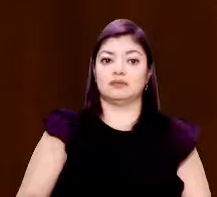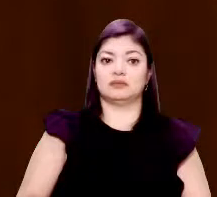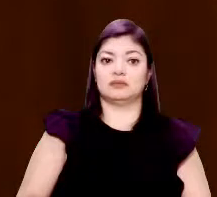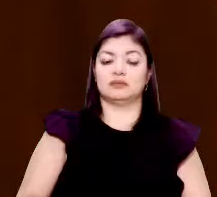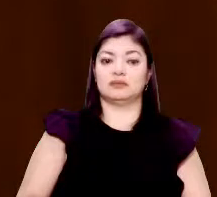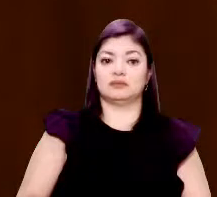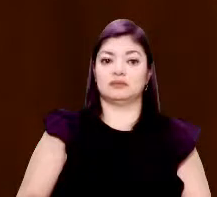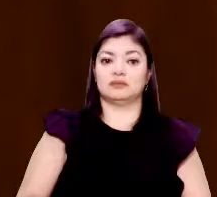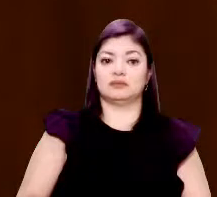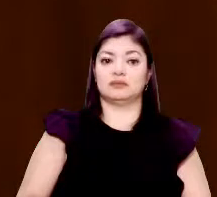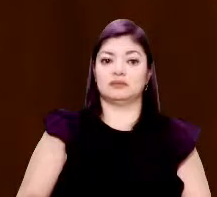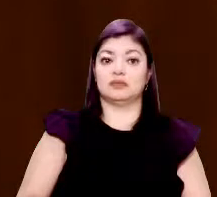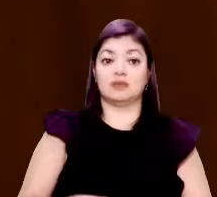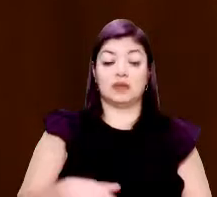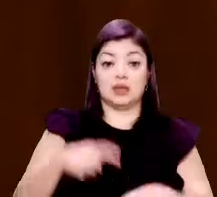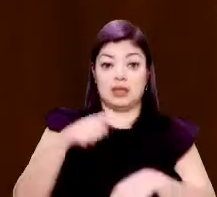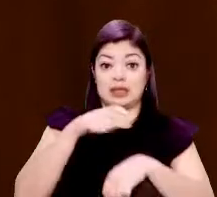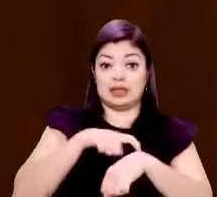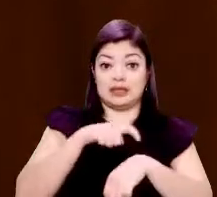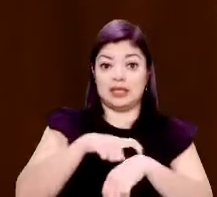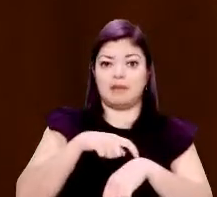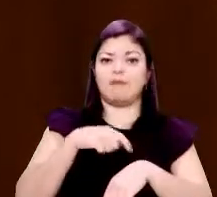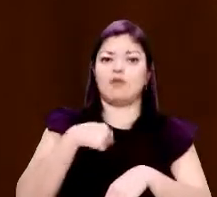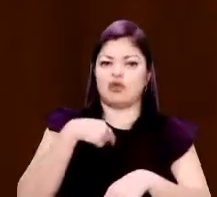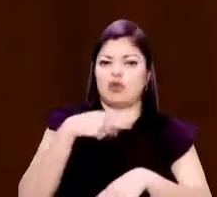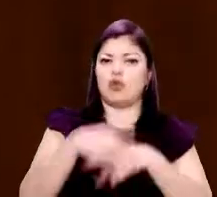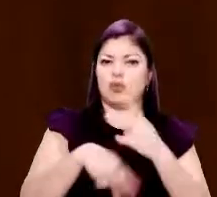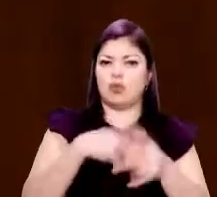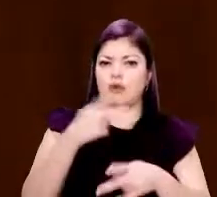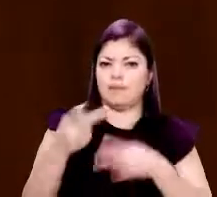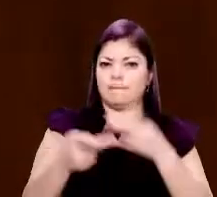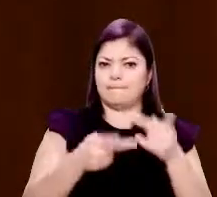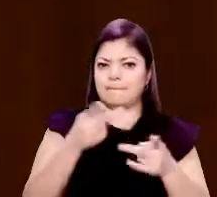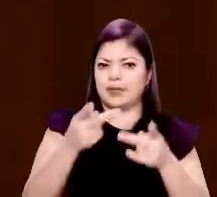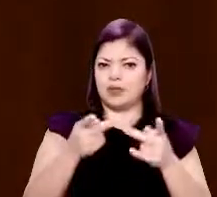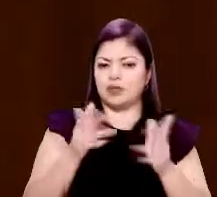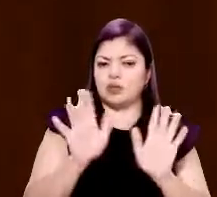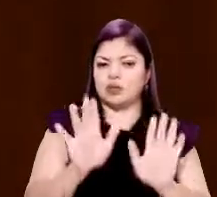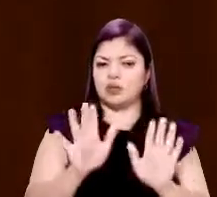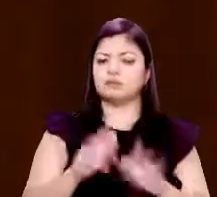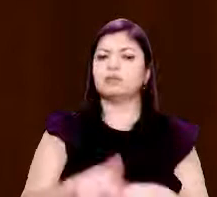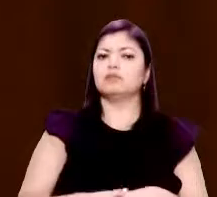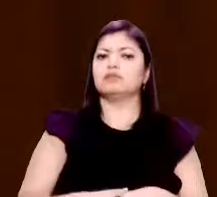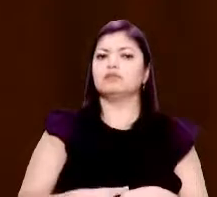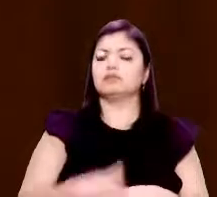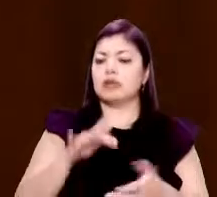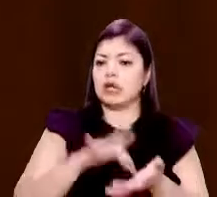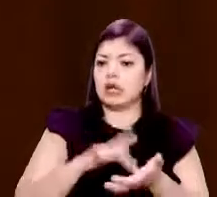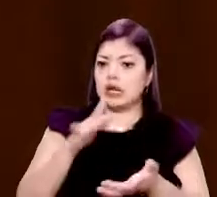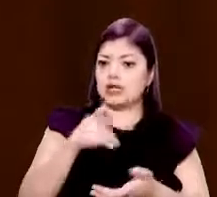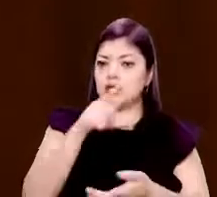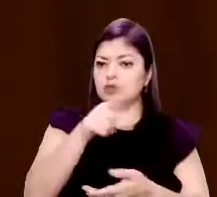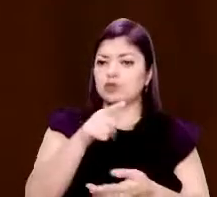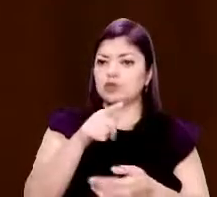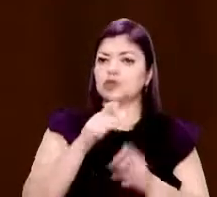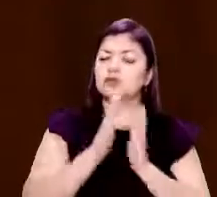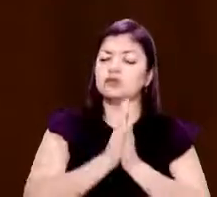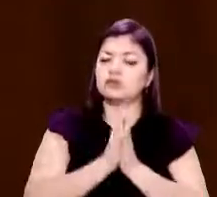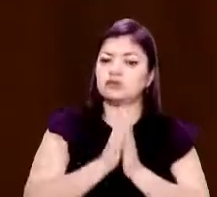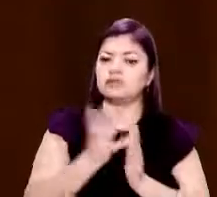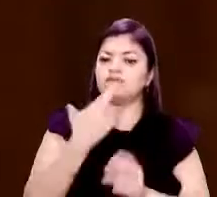En razón al tiempo, señor secretario, dejaré aquí mis preguntas y agradezco su puntual contestación.